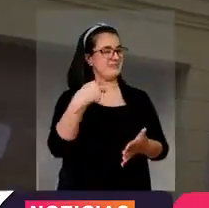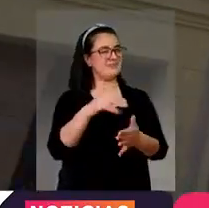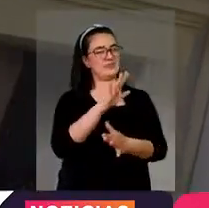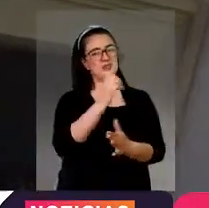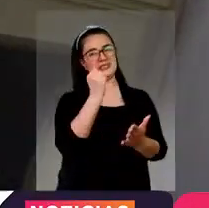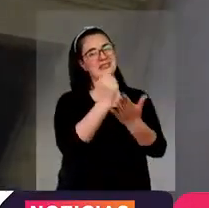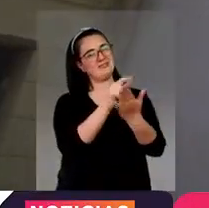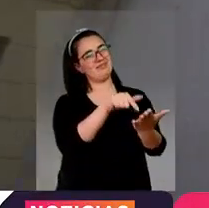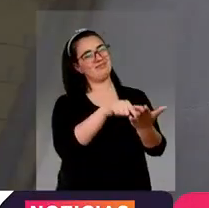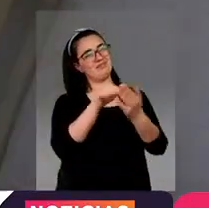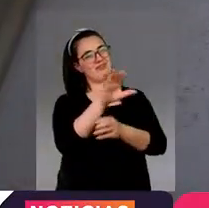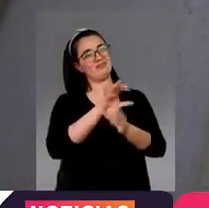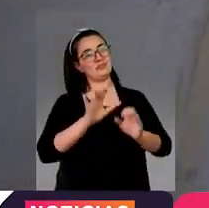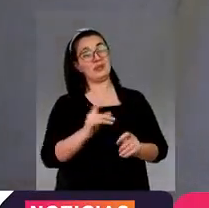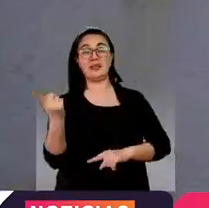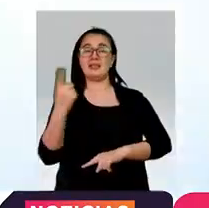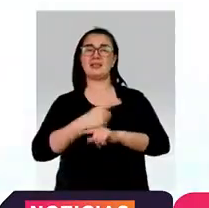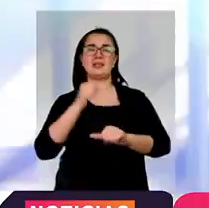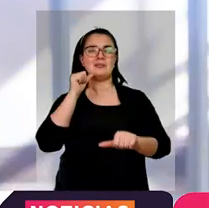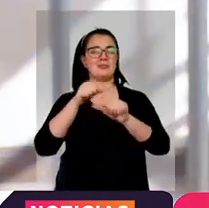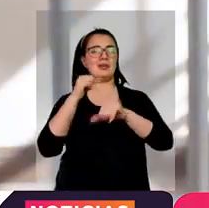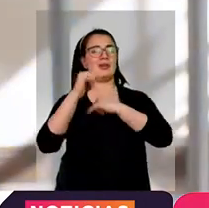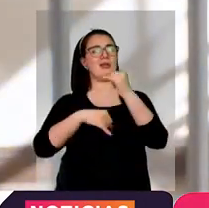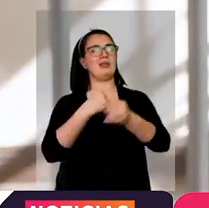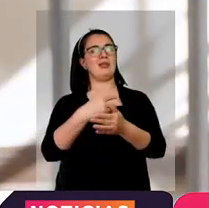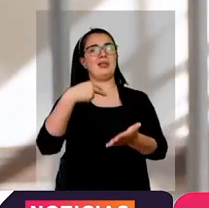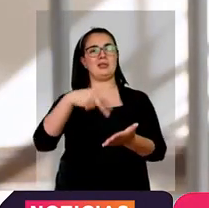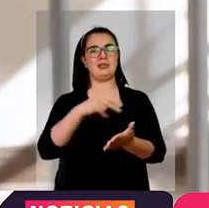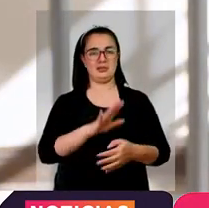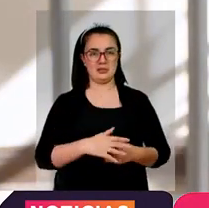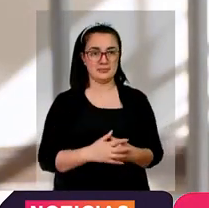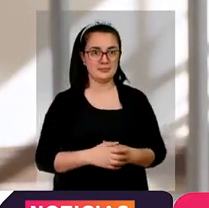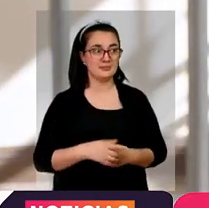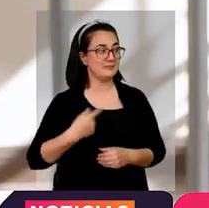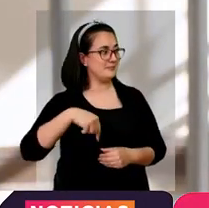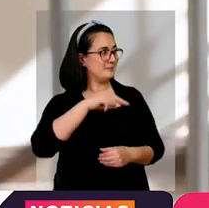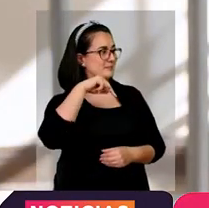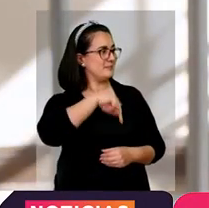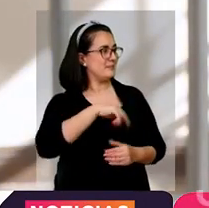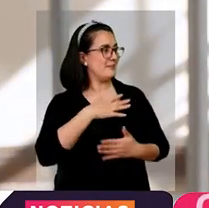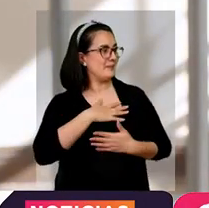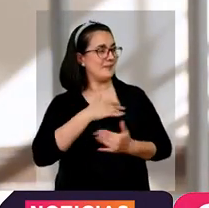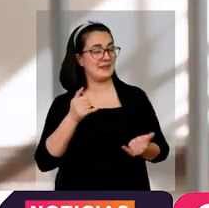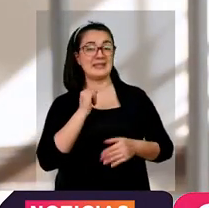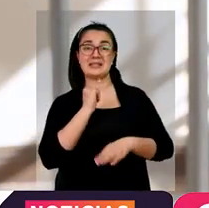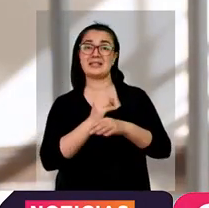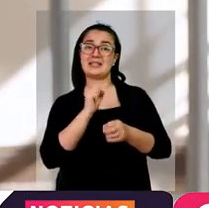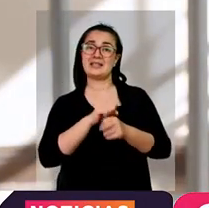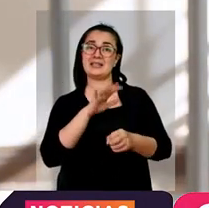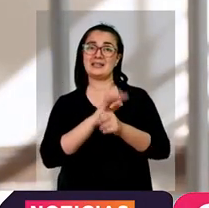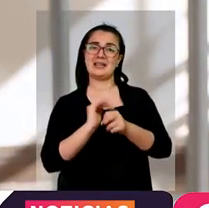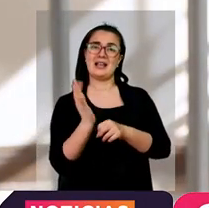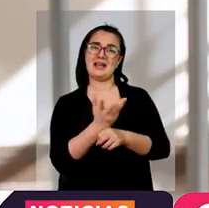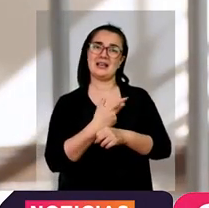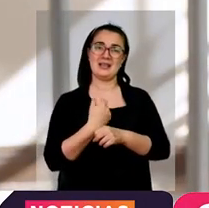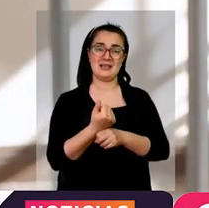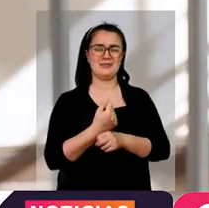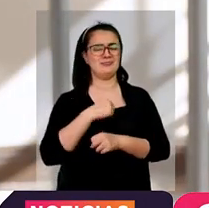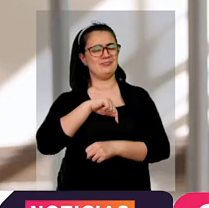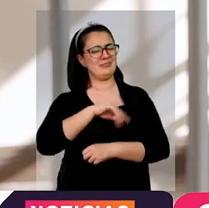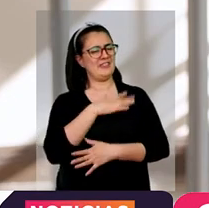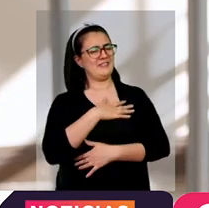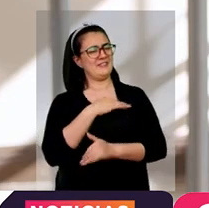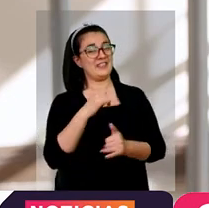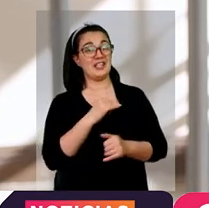la conmemoración internacional de este día. Estamos muy felices desde el Instituto Distrital de las Artes y de Artes porque tenemos dos motivos